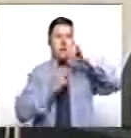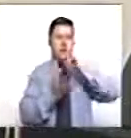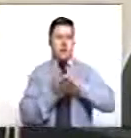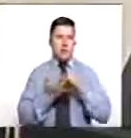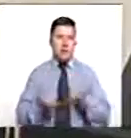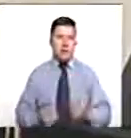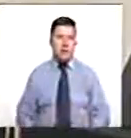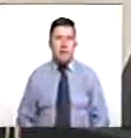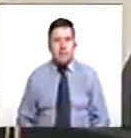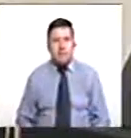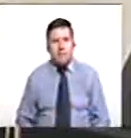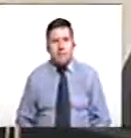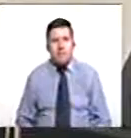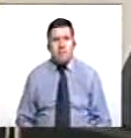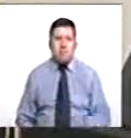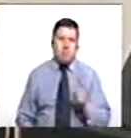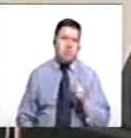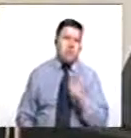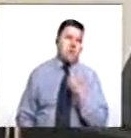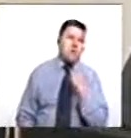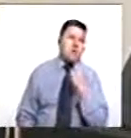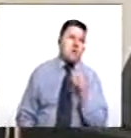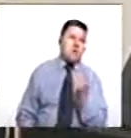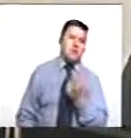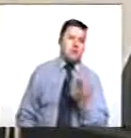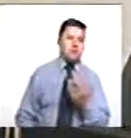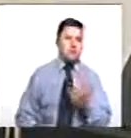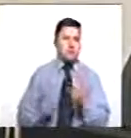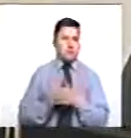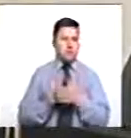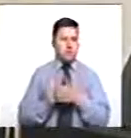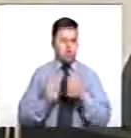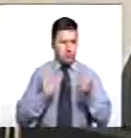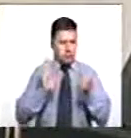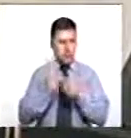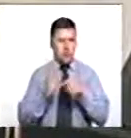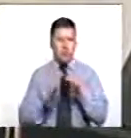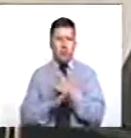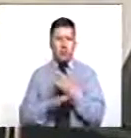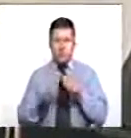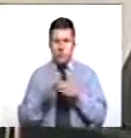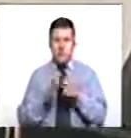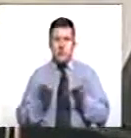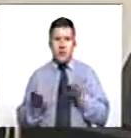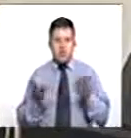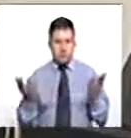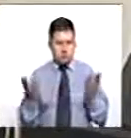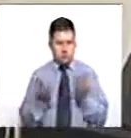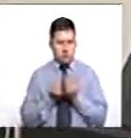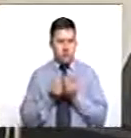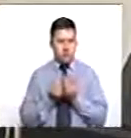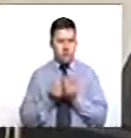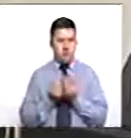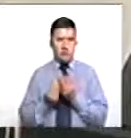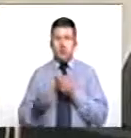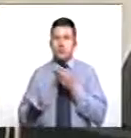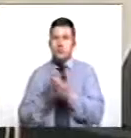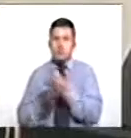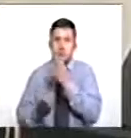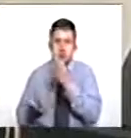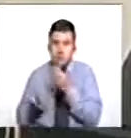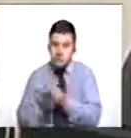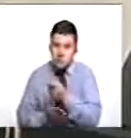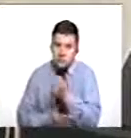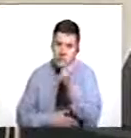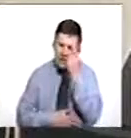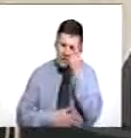momento. Podría también darle señales contrarias a los usuarios de los servicios que defraudan o no pagan, quienes